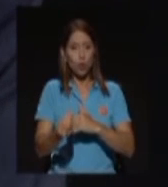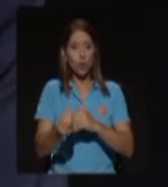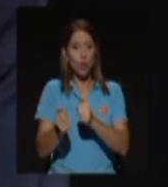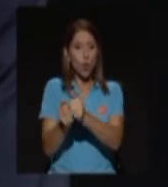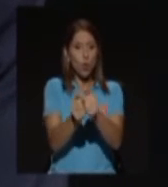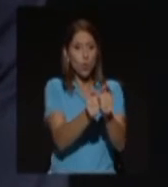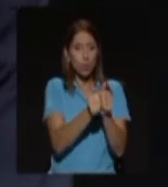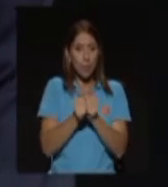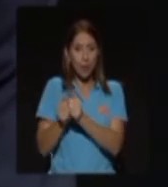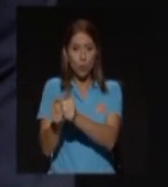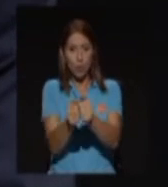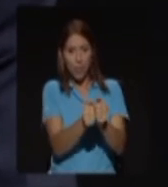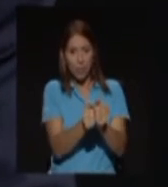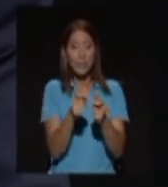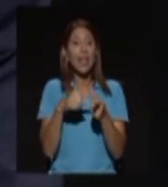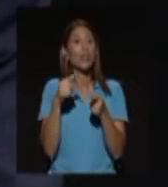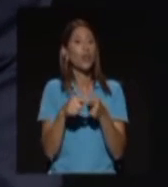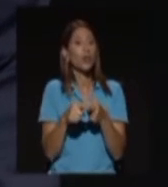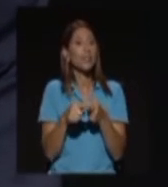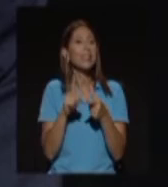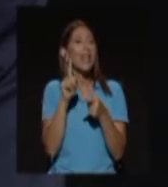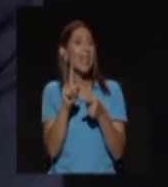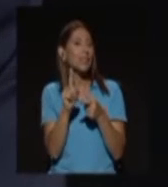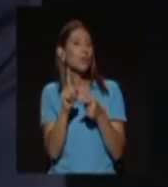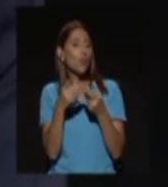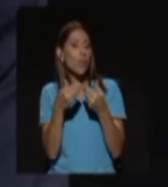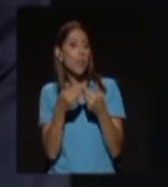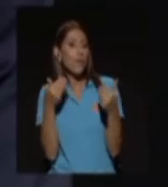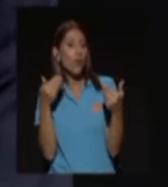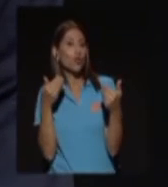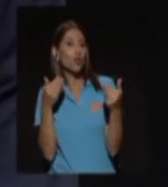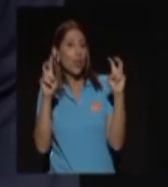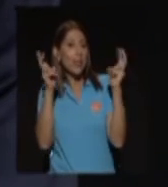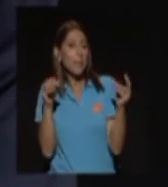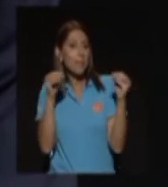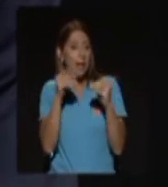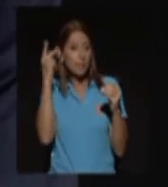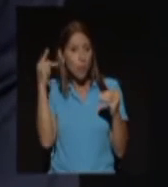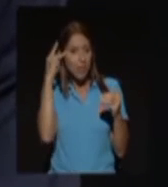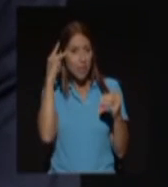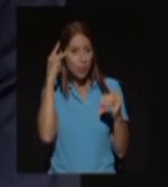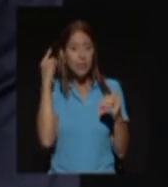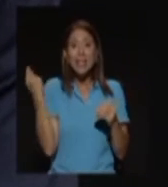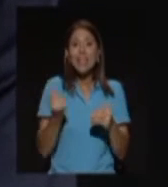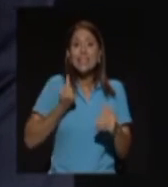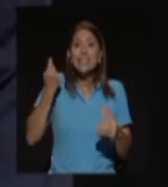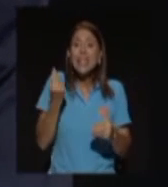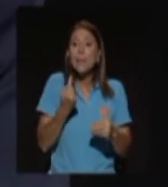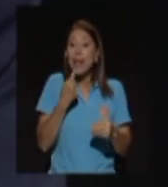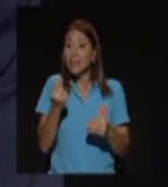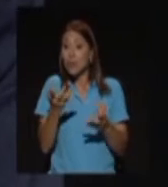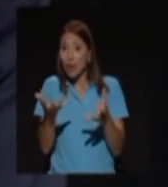conjunta, mancomunada. Entonces es un divorcio de los aspectos más políticos, y siempre han dicho que quieren